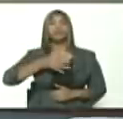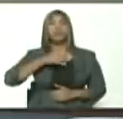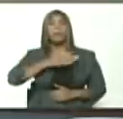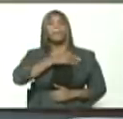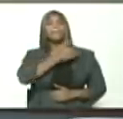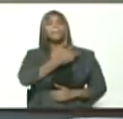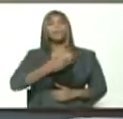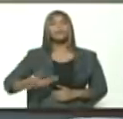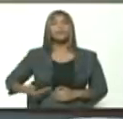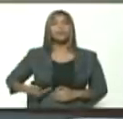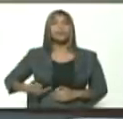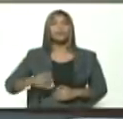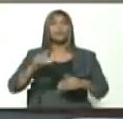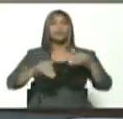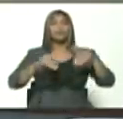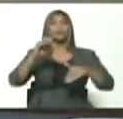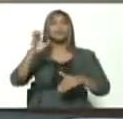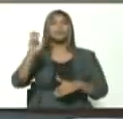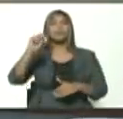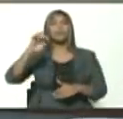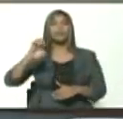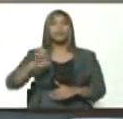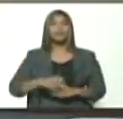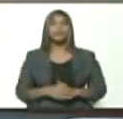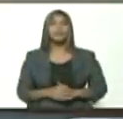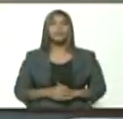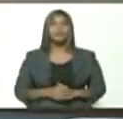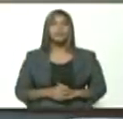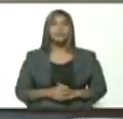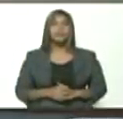Calzadilla, presidente del Consejo Nacional Electoral.